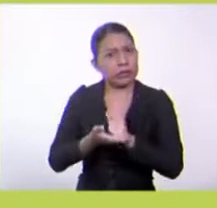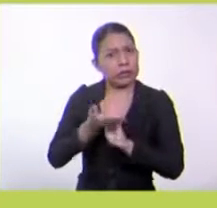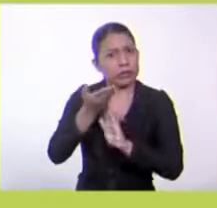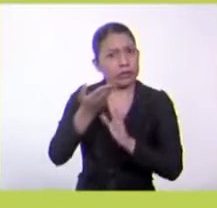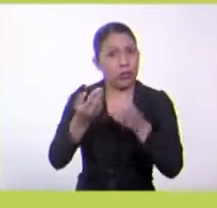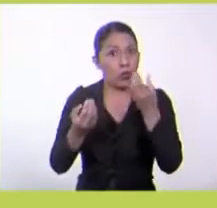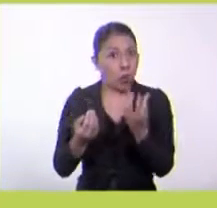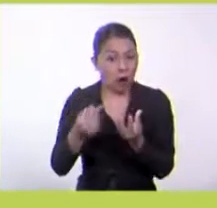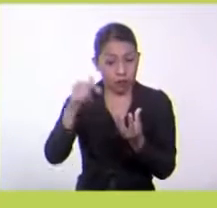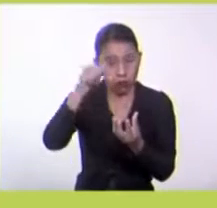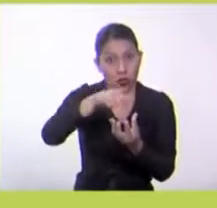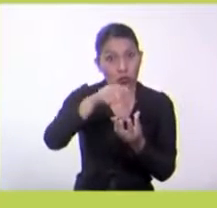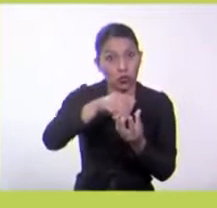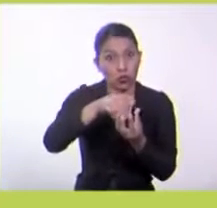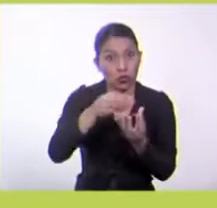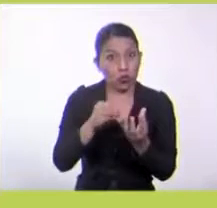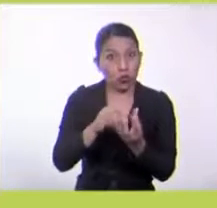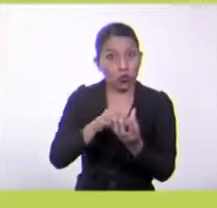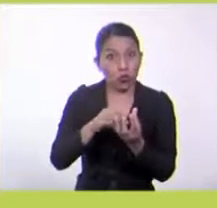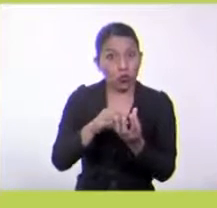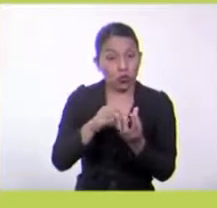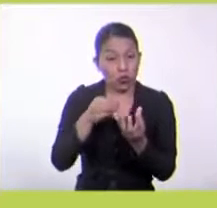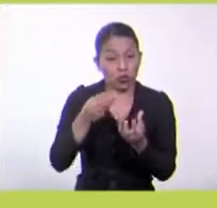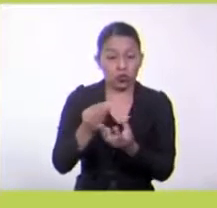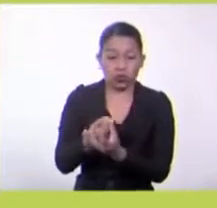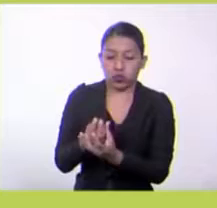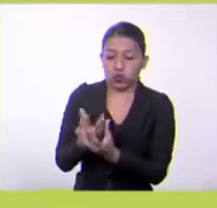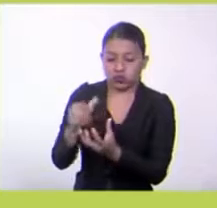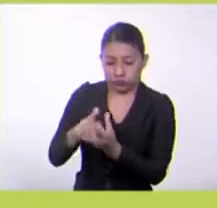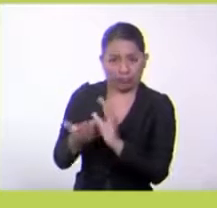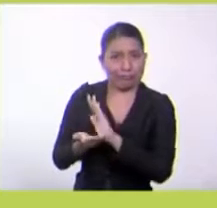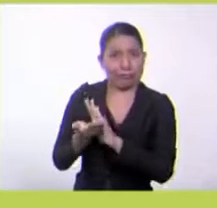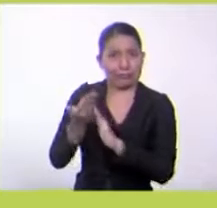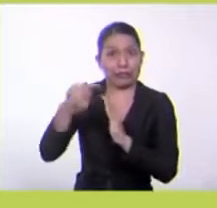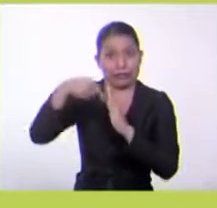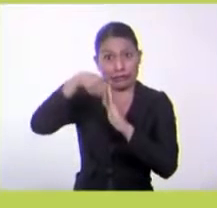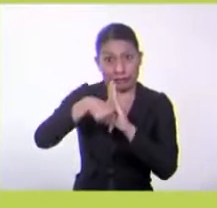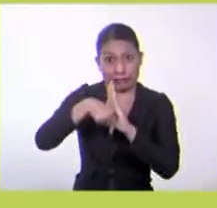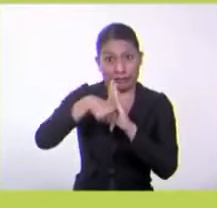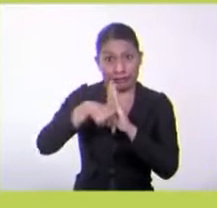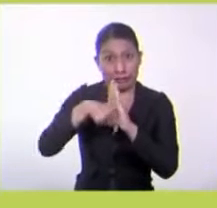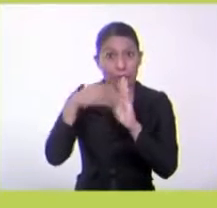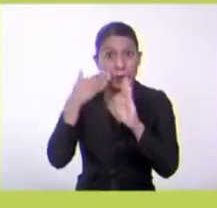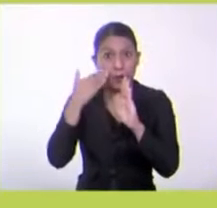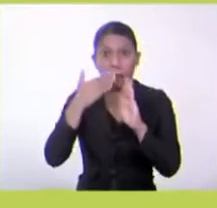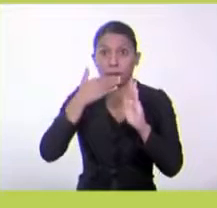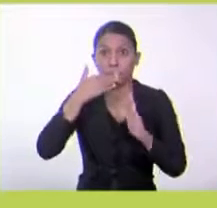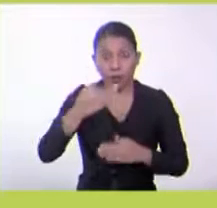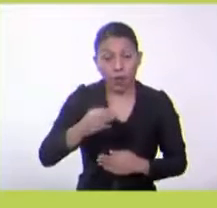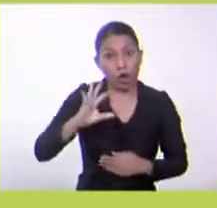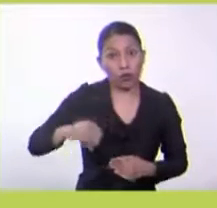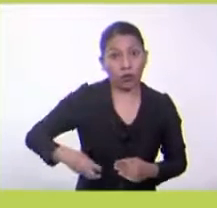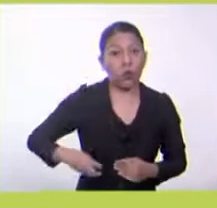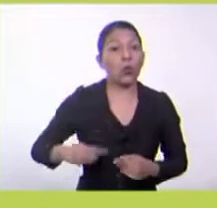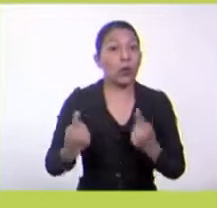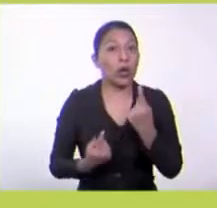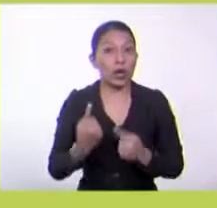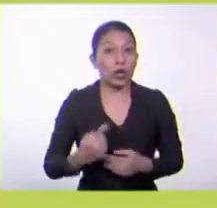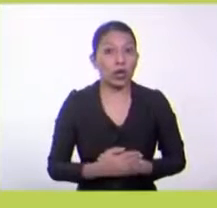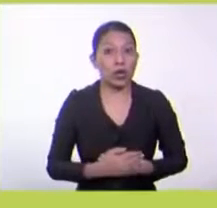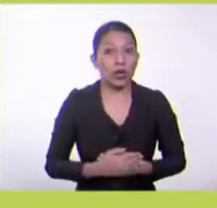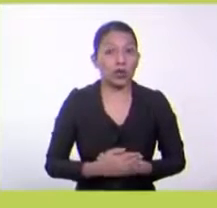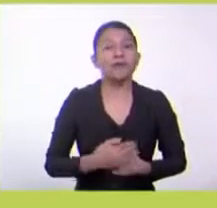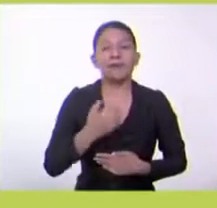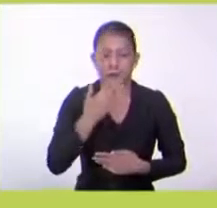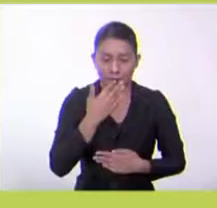huevos que se mantienen al interior del cuerpo de la madre? La respuesta es